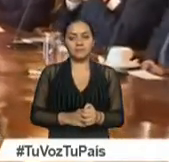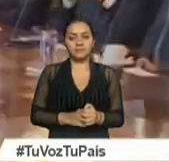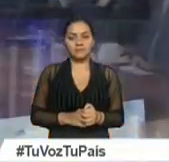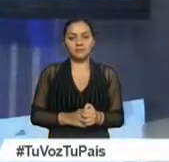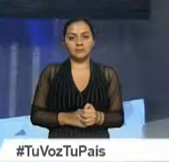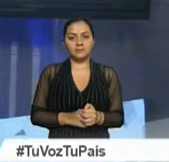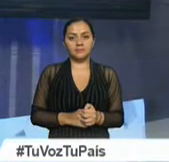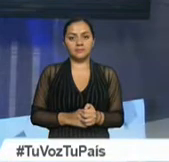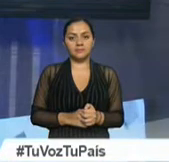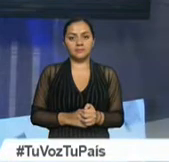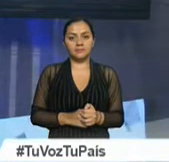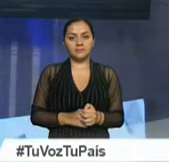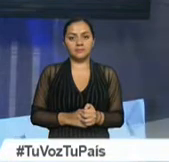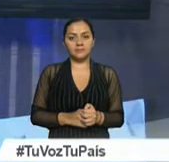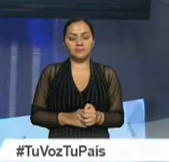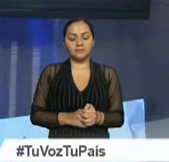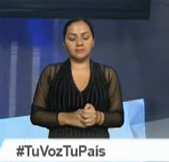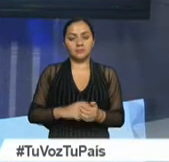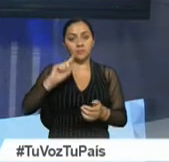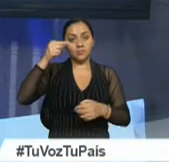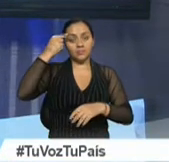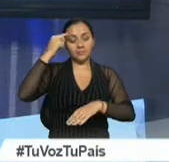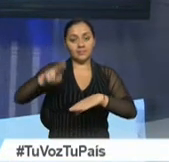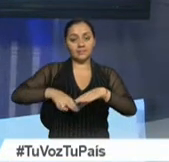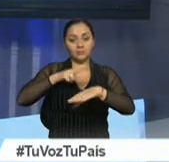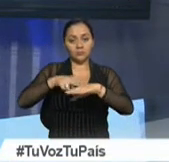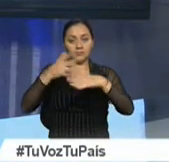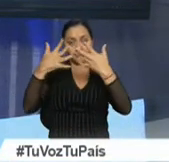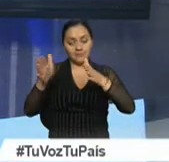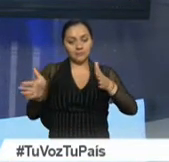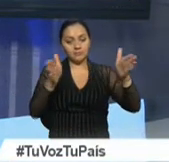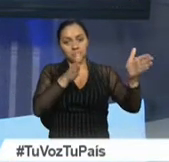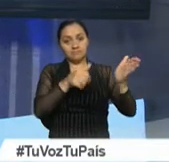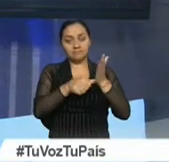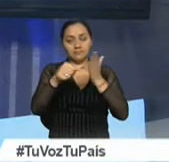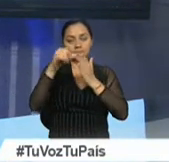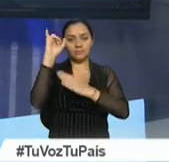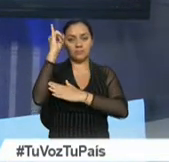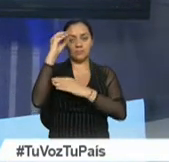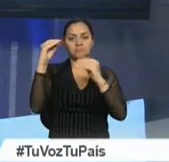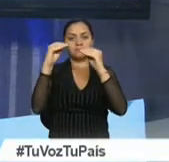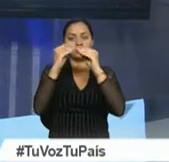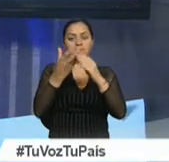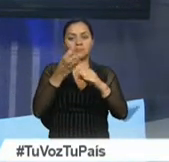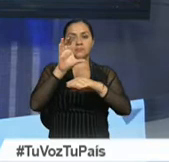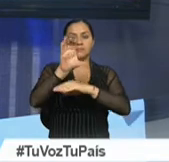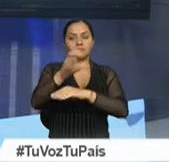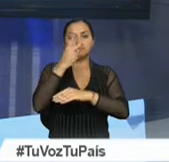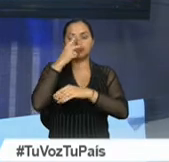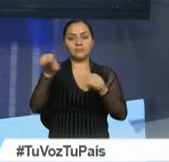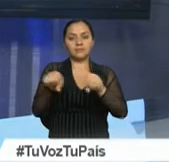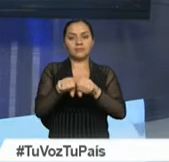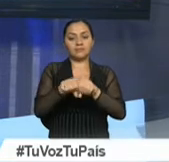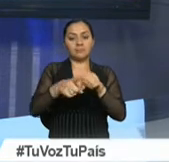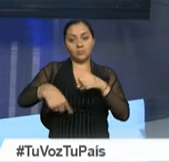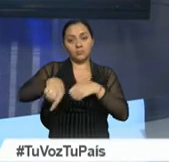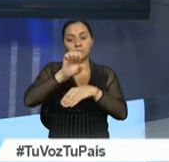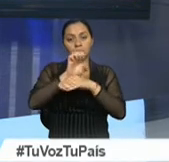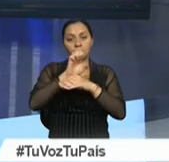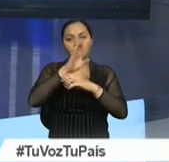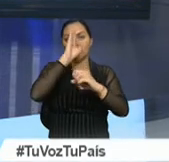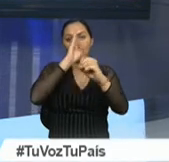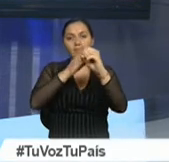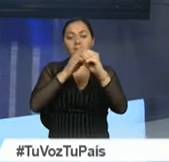Ciudadano. El Gobierno Nacional, a través del Ministerio de Industrias, fortalece el sector del calzado en el país, cuyo